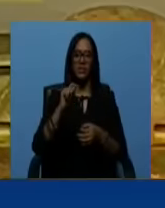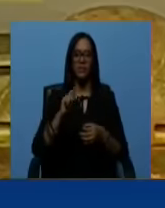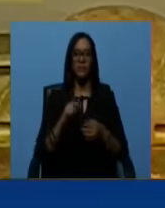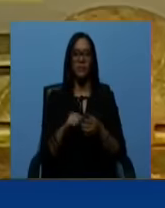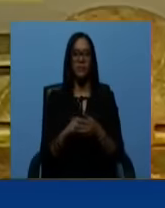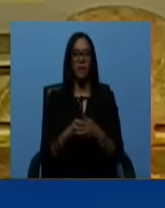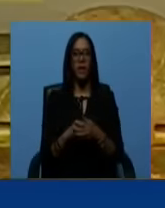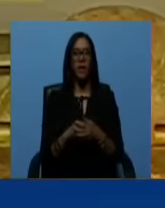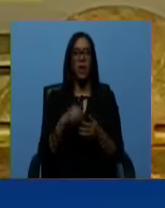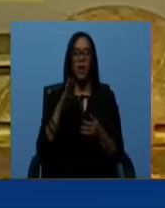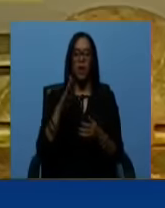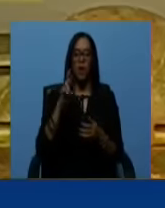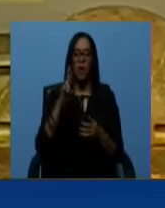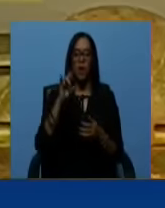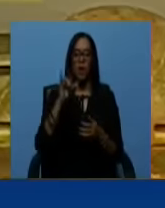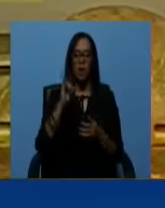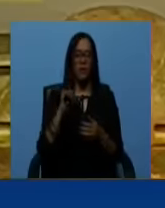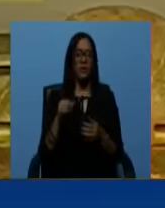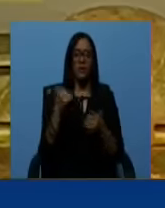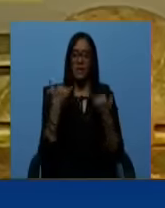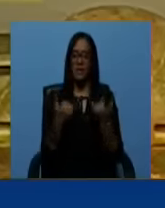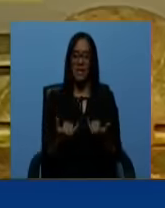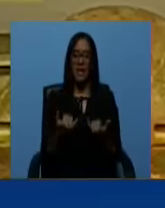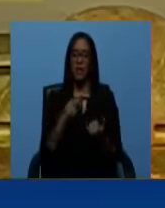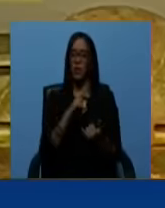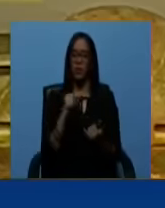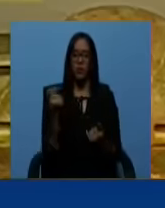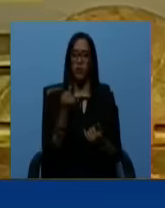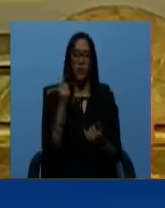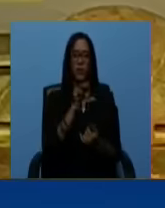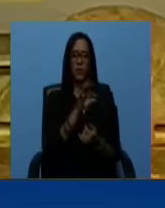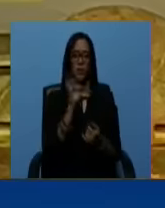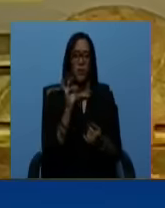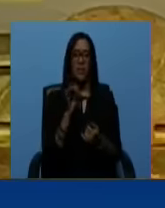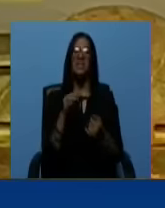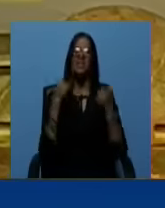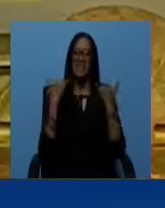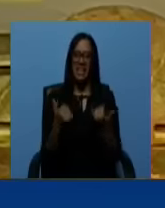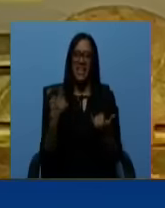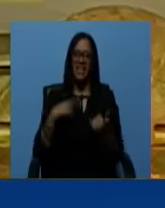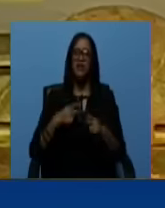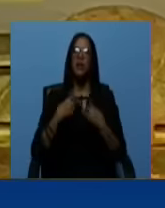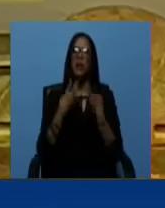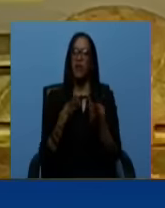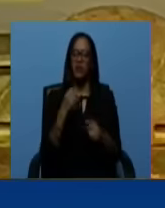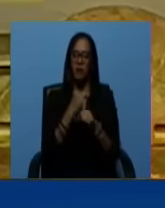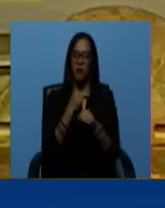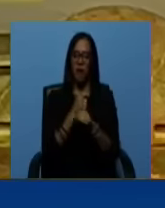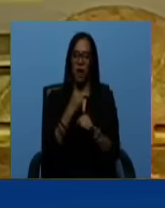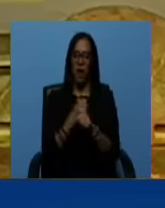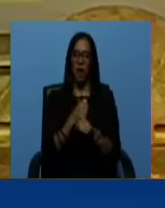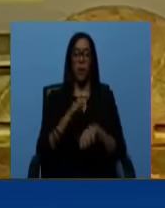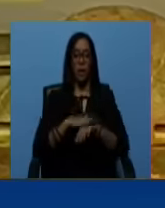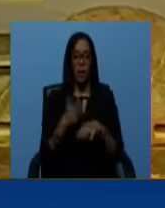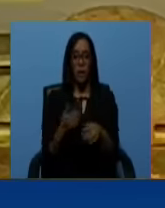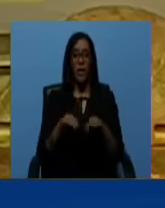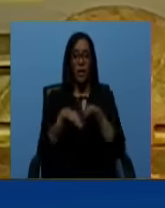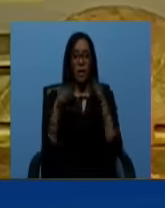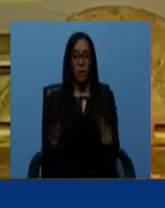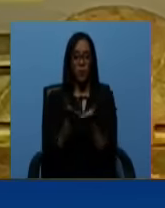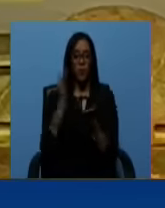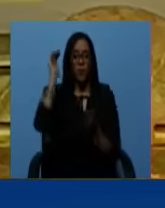Los BRICS ya no se transforman en una opción, ya tiene que ser una vocación de trabajo, porque es el mundo del